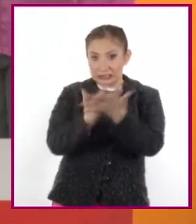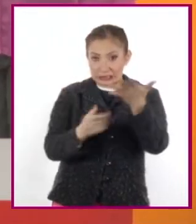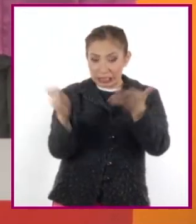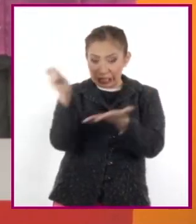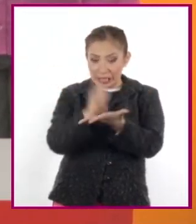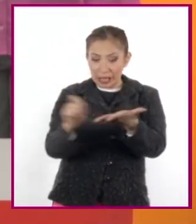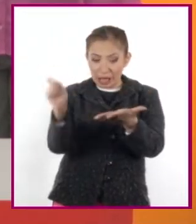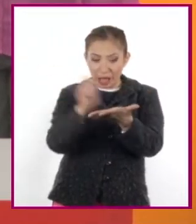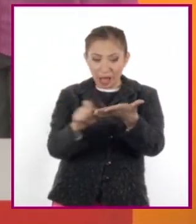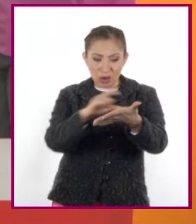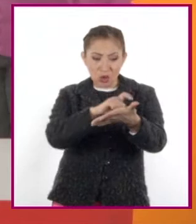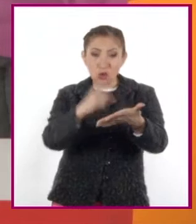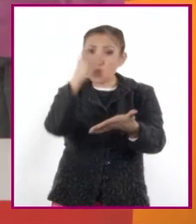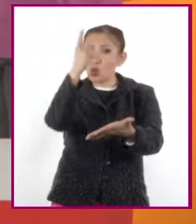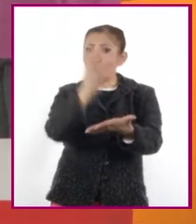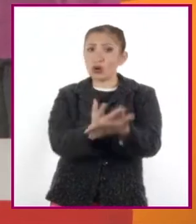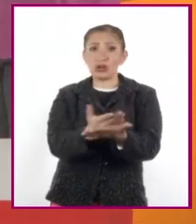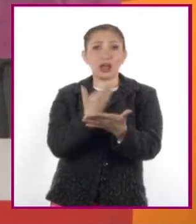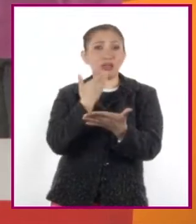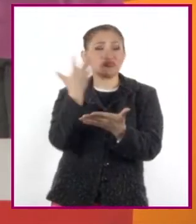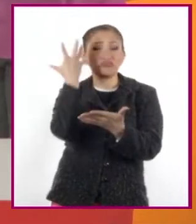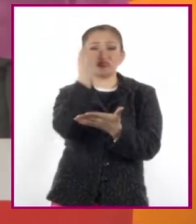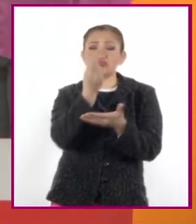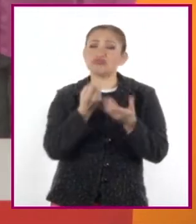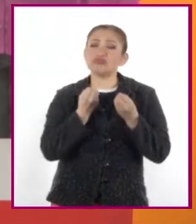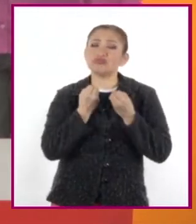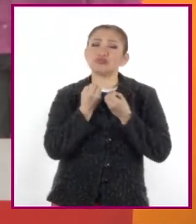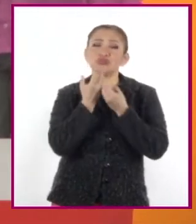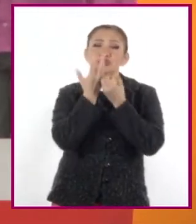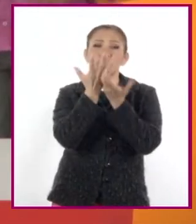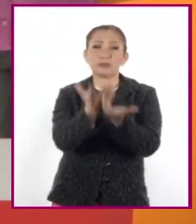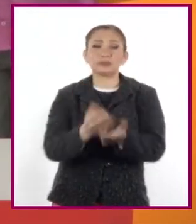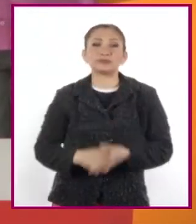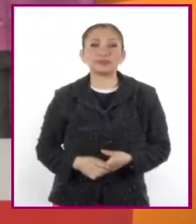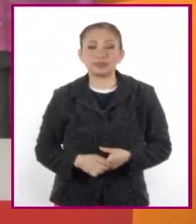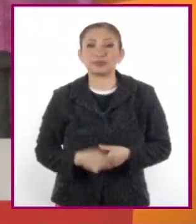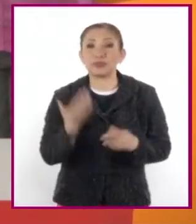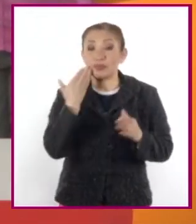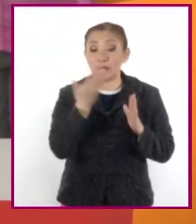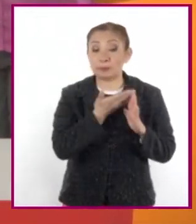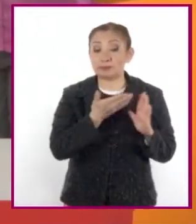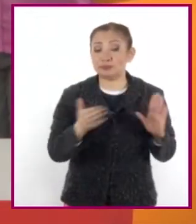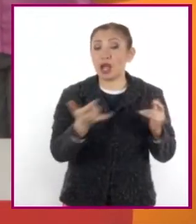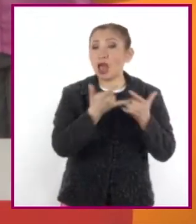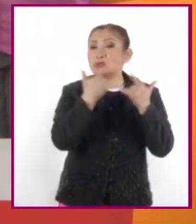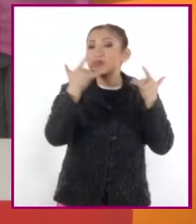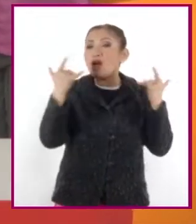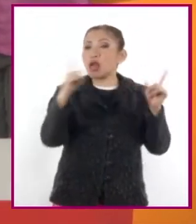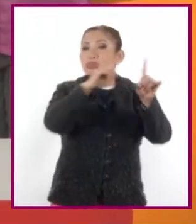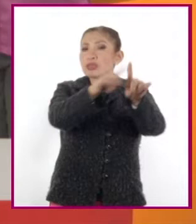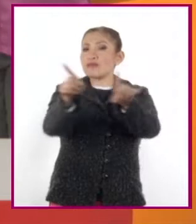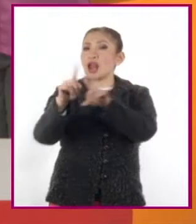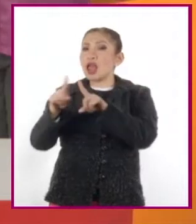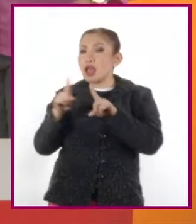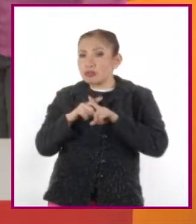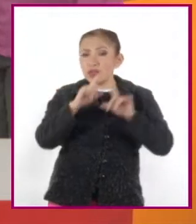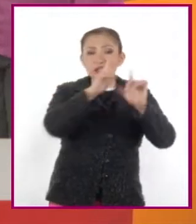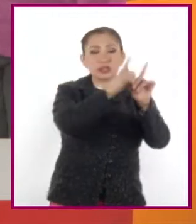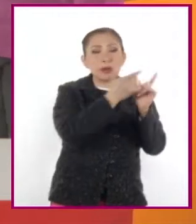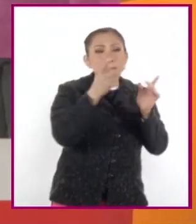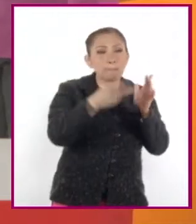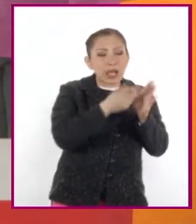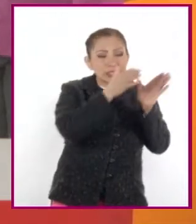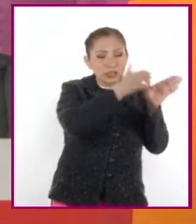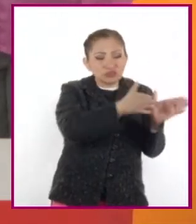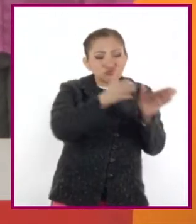escribir textos únicos y de gran expresividad. A lo largo de la historia han sido varios los movimientos literarios